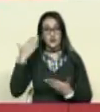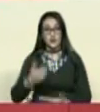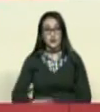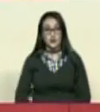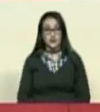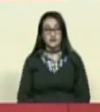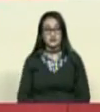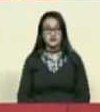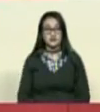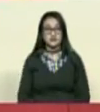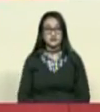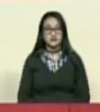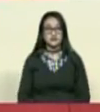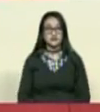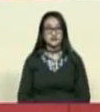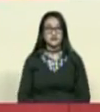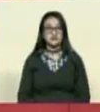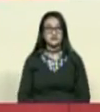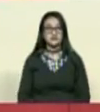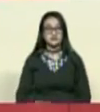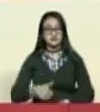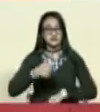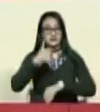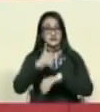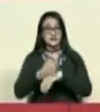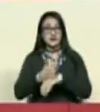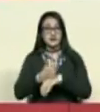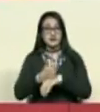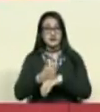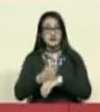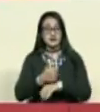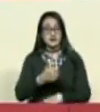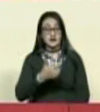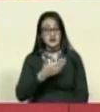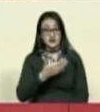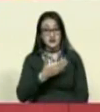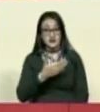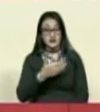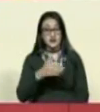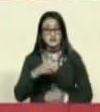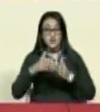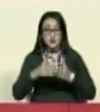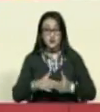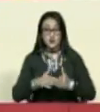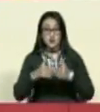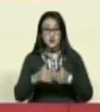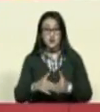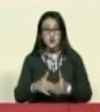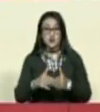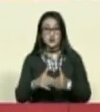Al almirante Eladio Jiménez Ratia, jefe de la región integral marítima e insular.